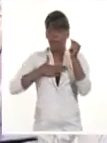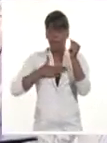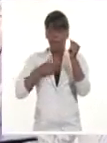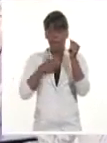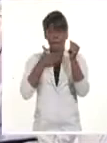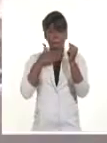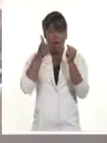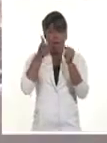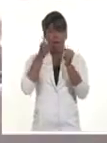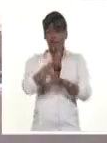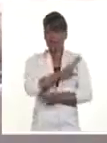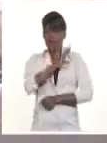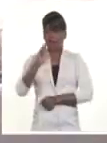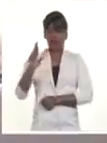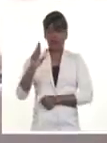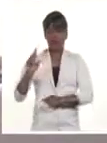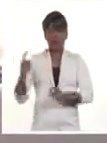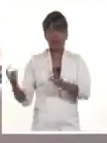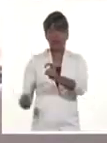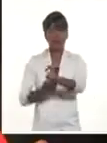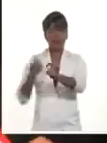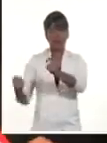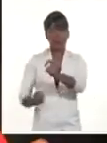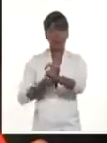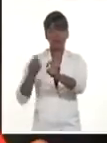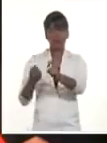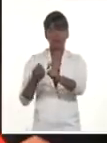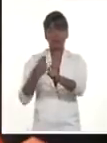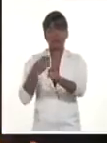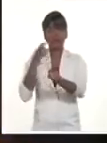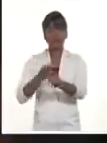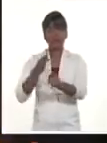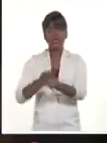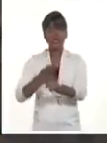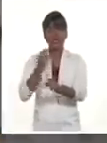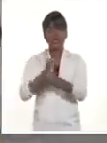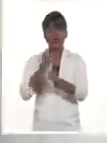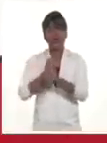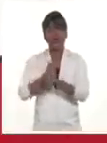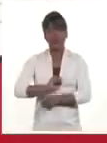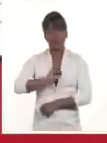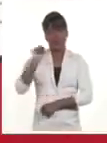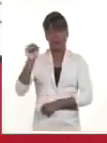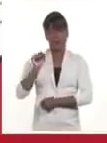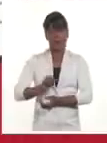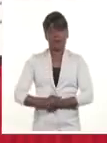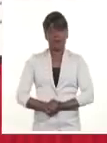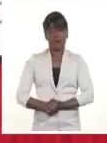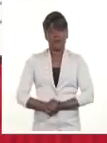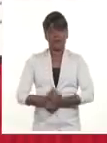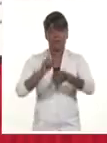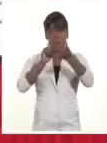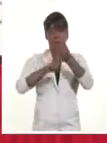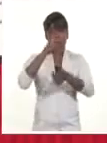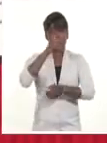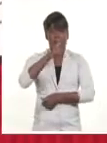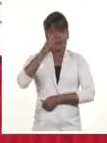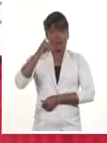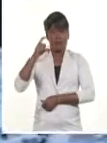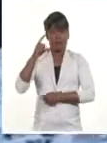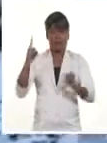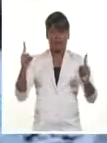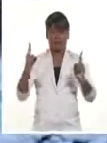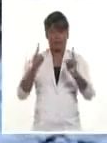mejores revolucionarios, más combativos y trabajan por convicción. El partido lo resume